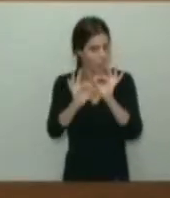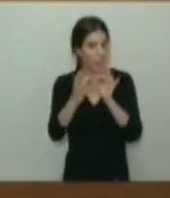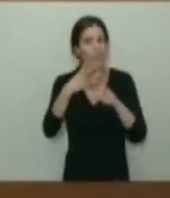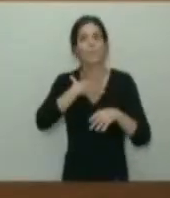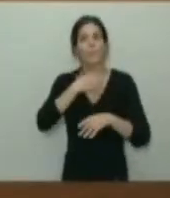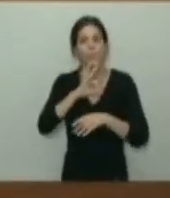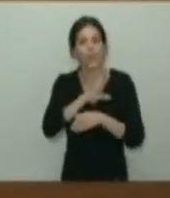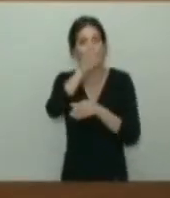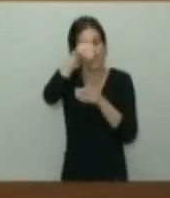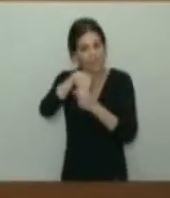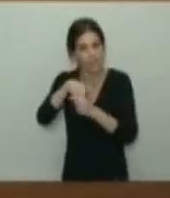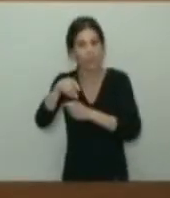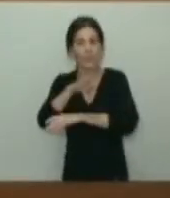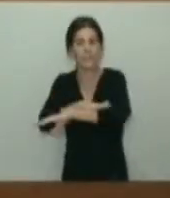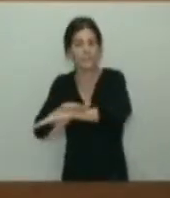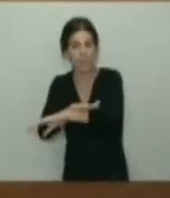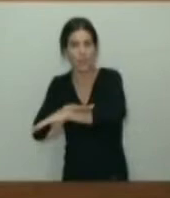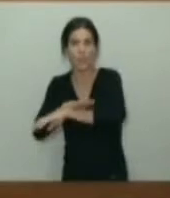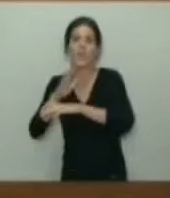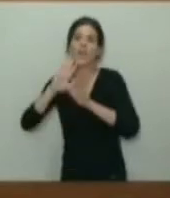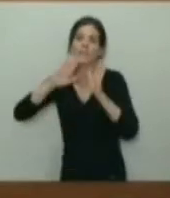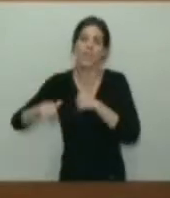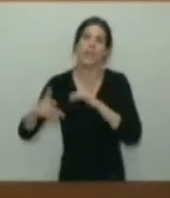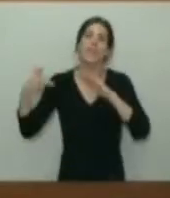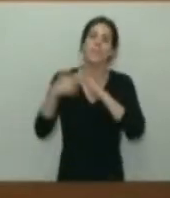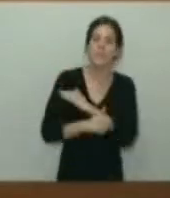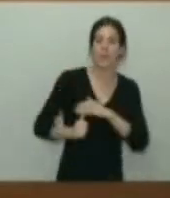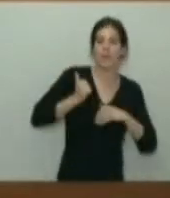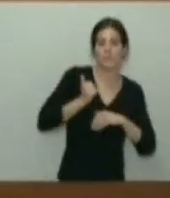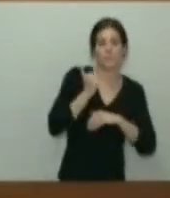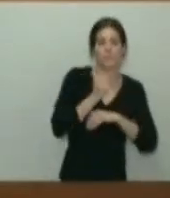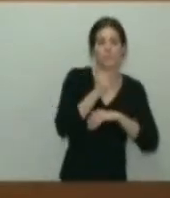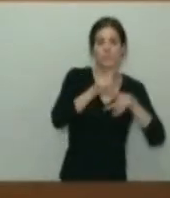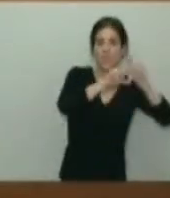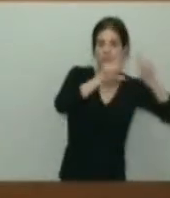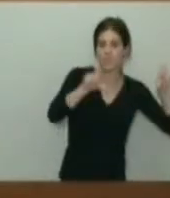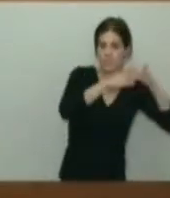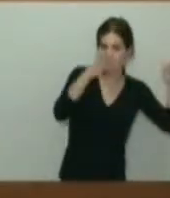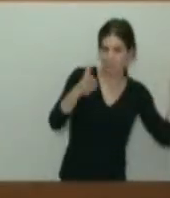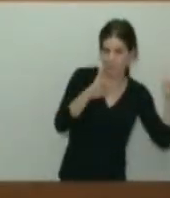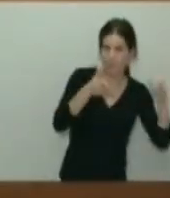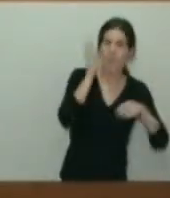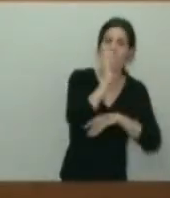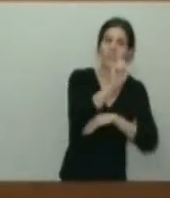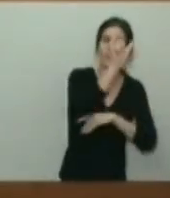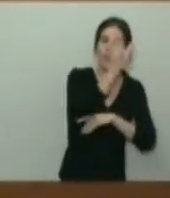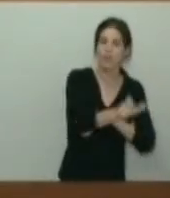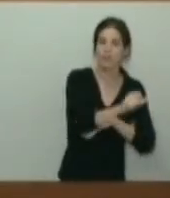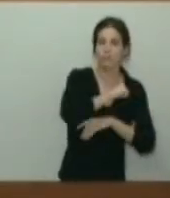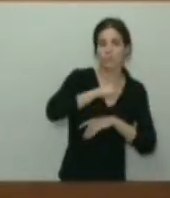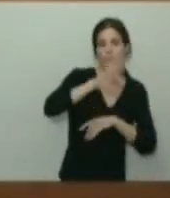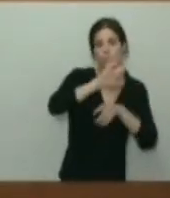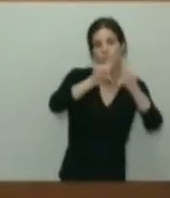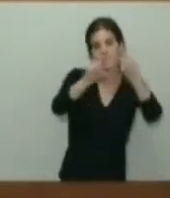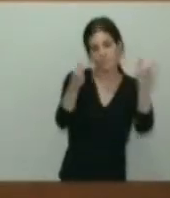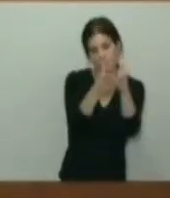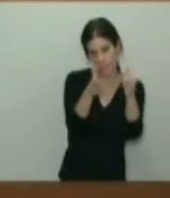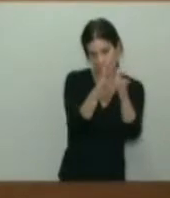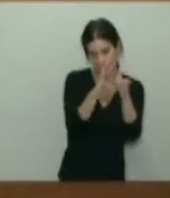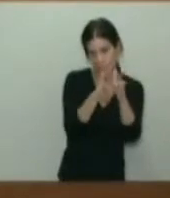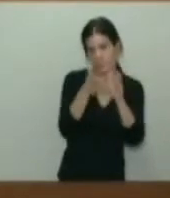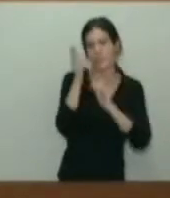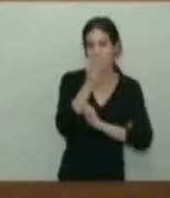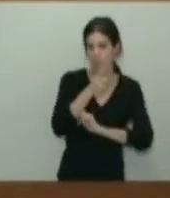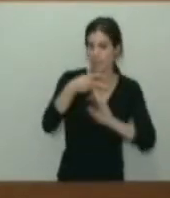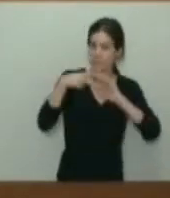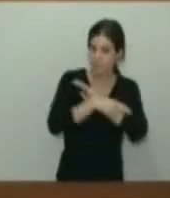estos abusos que hacen los grandes contratistas a las pequeñas empresas y autónomos. Y precisamente estudiar este margen legal es el que queremos que